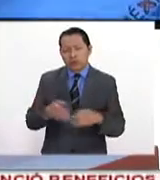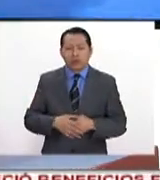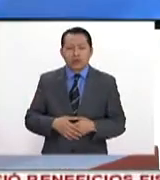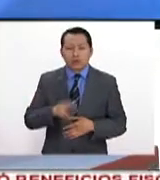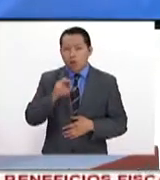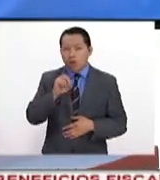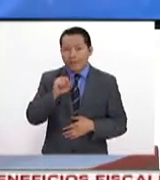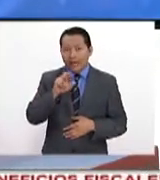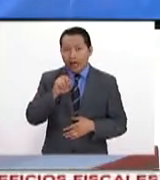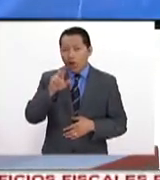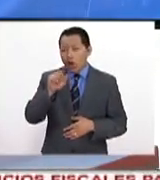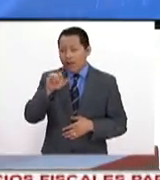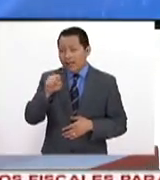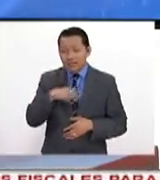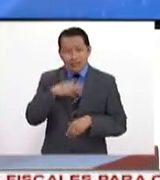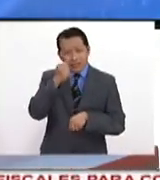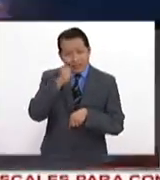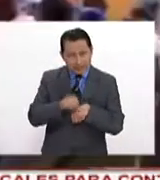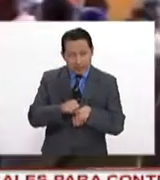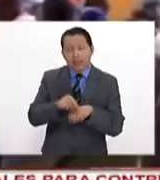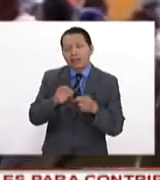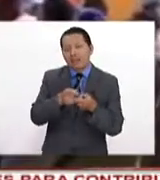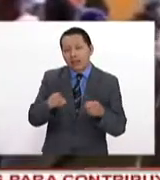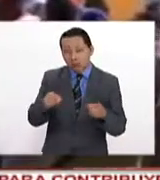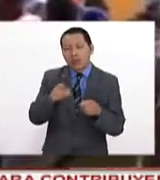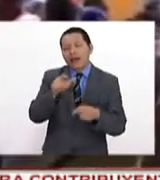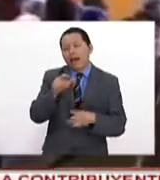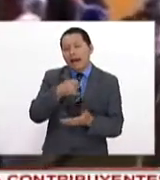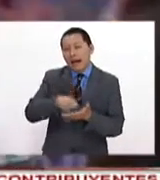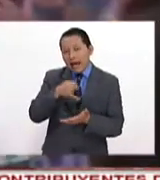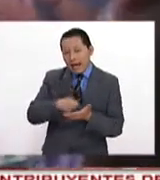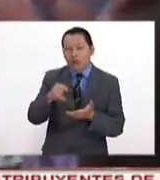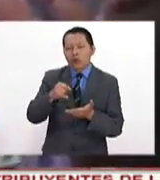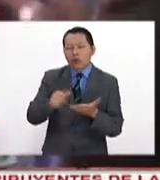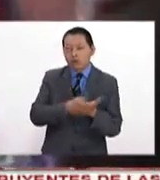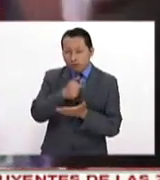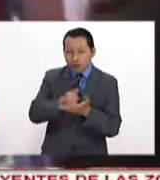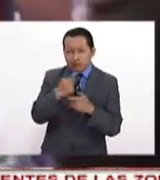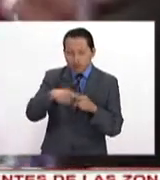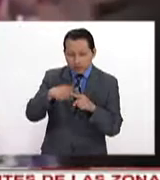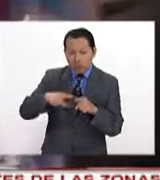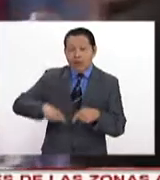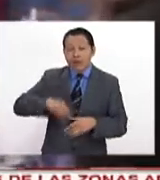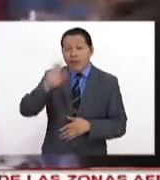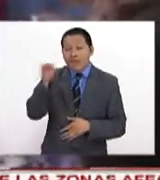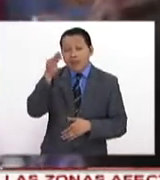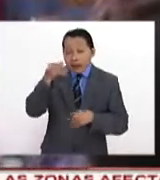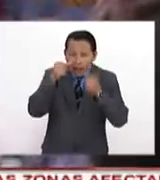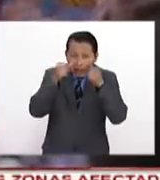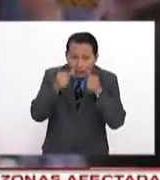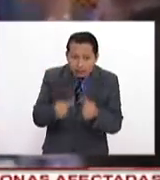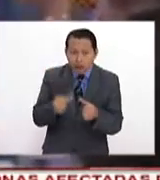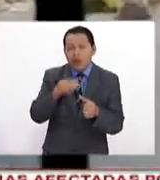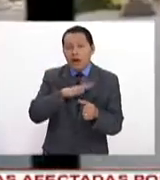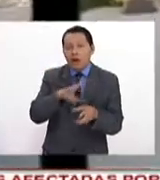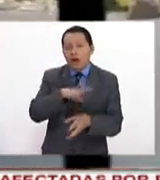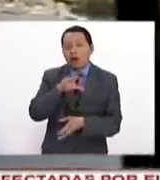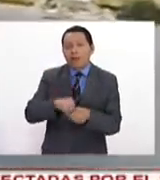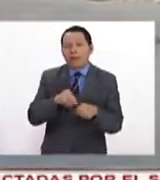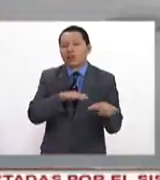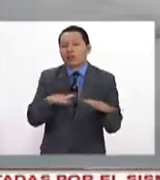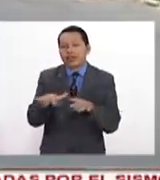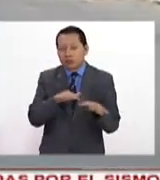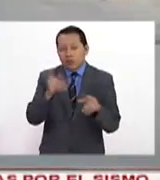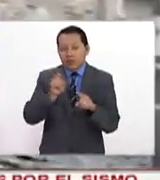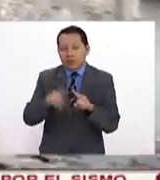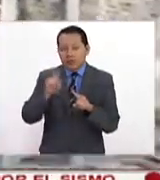Rosario Robles, secretaria de Desarrollo Agrario, Territorial y Urbano, aseguró que por el momento la prioridad del gobierno federal es atender a todas las víctimas del sismo, así